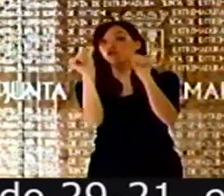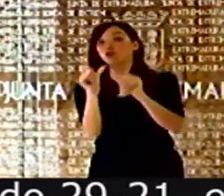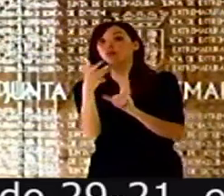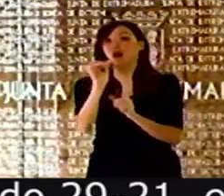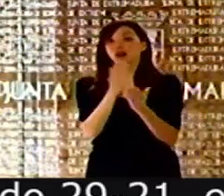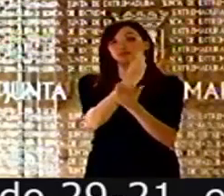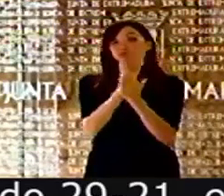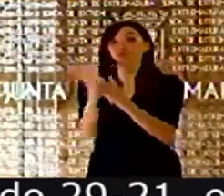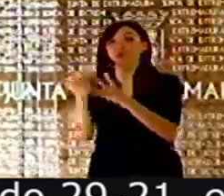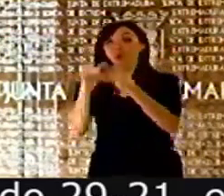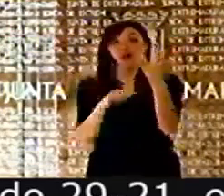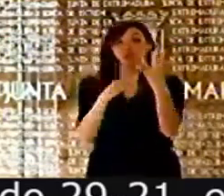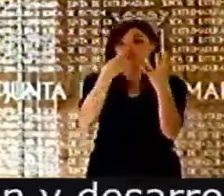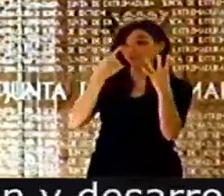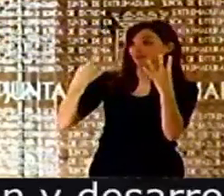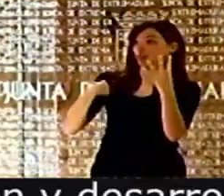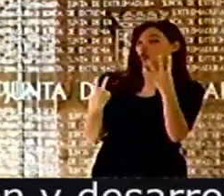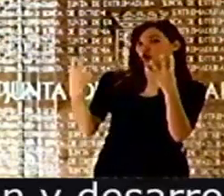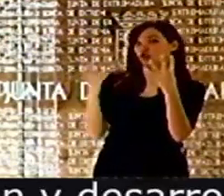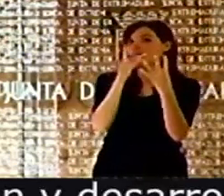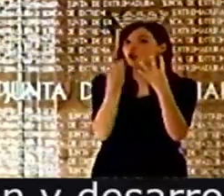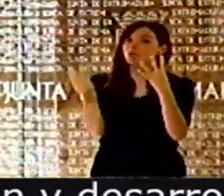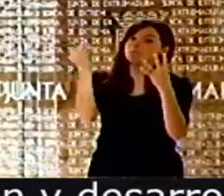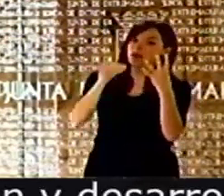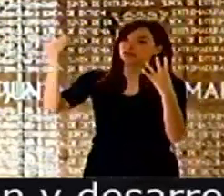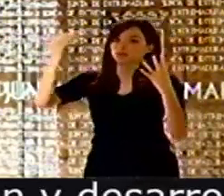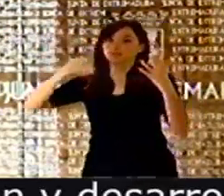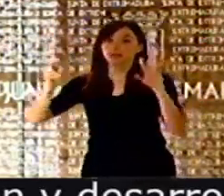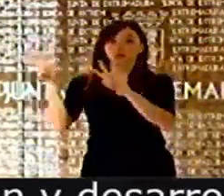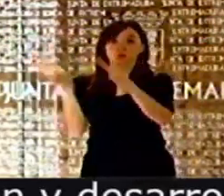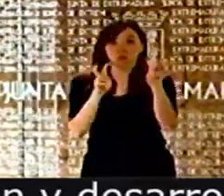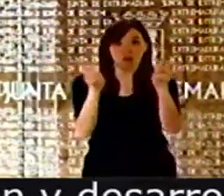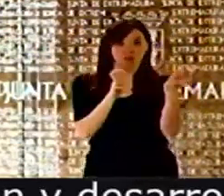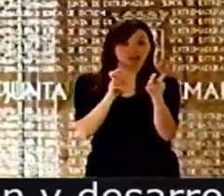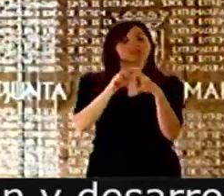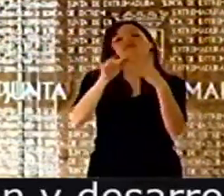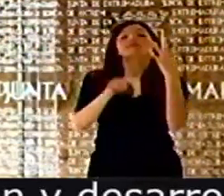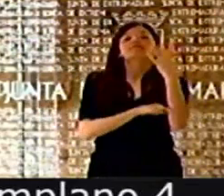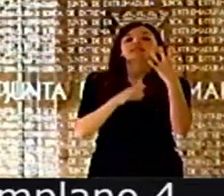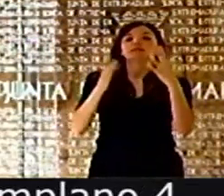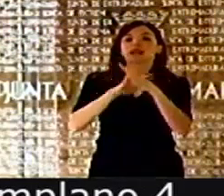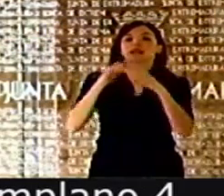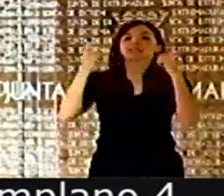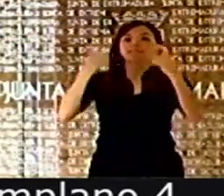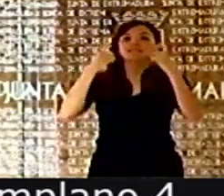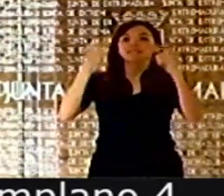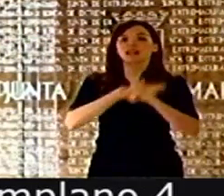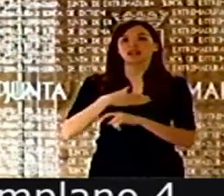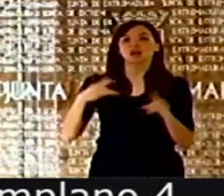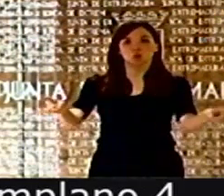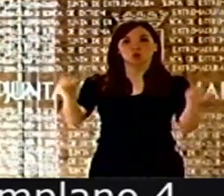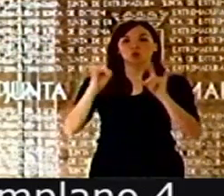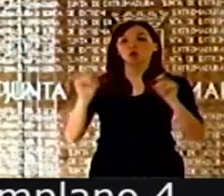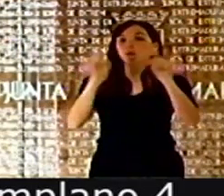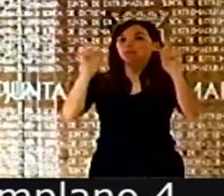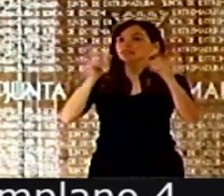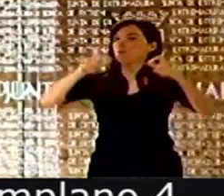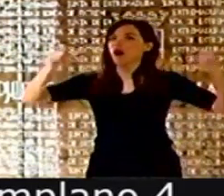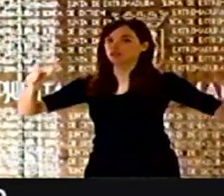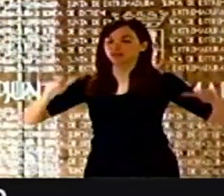en la anterior eran 2, se han incrementado en 2 modalidades nuevas, por tanto, para llegar a mayor número de empresas. Estas ayudas